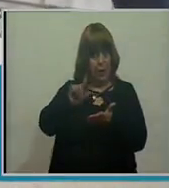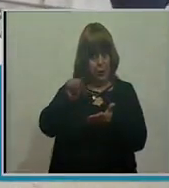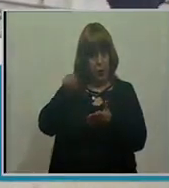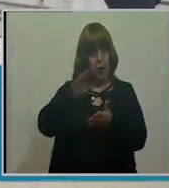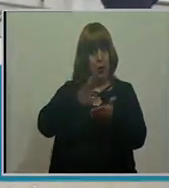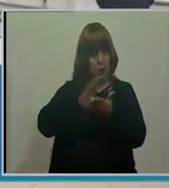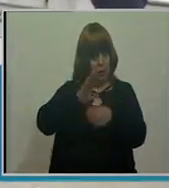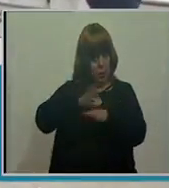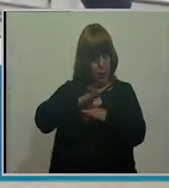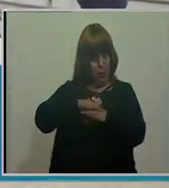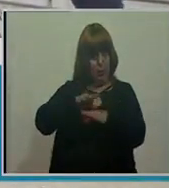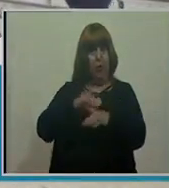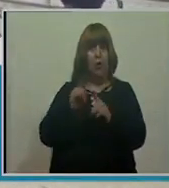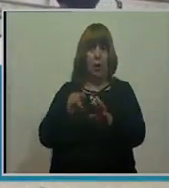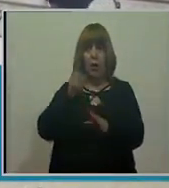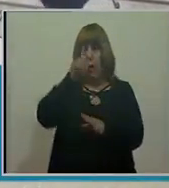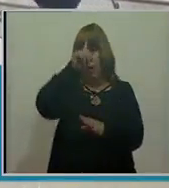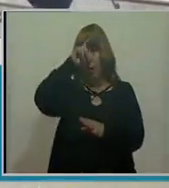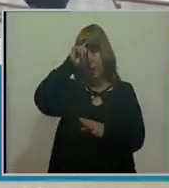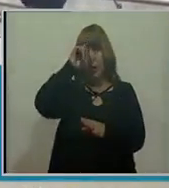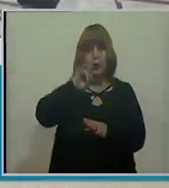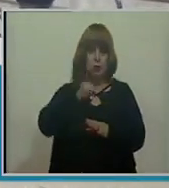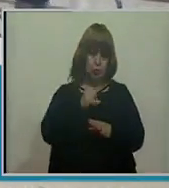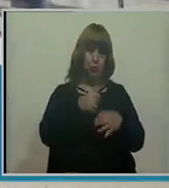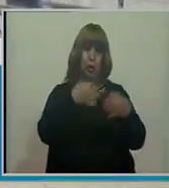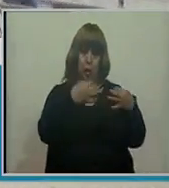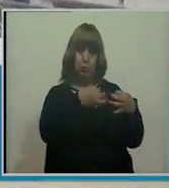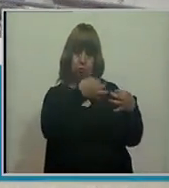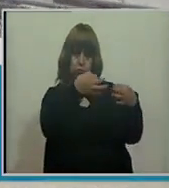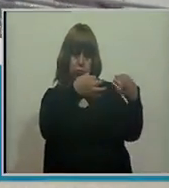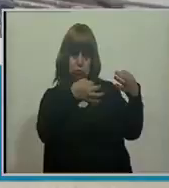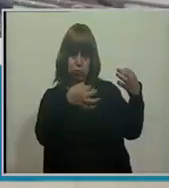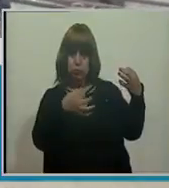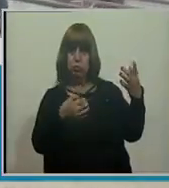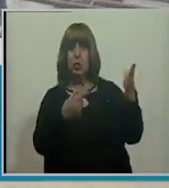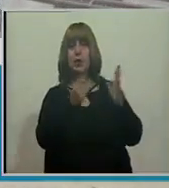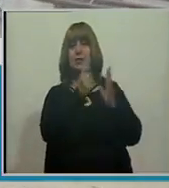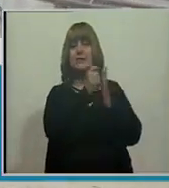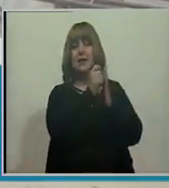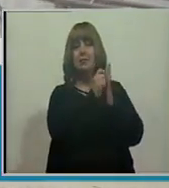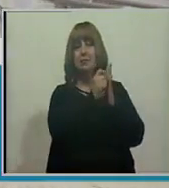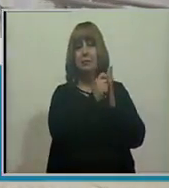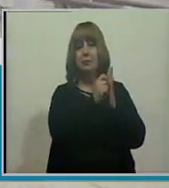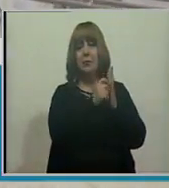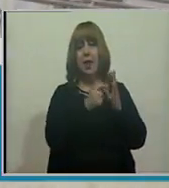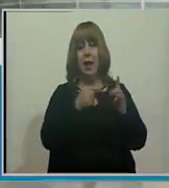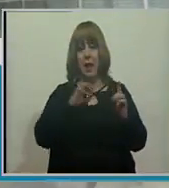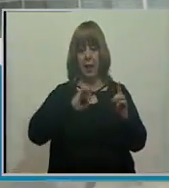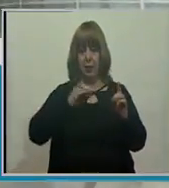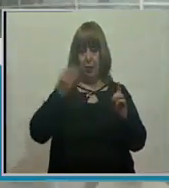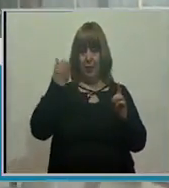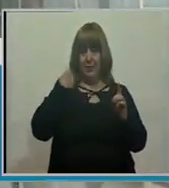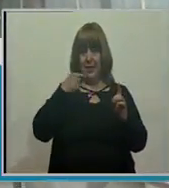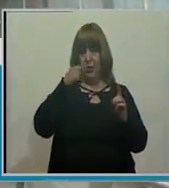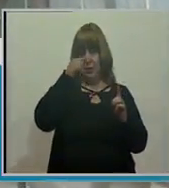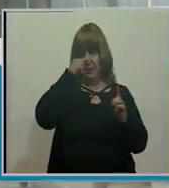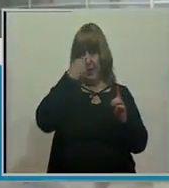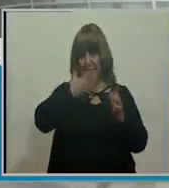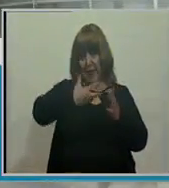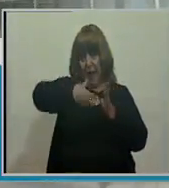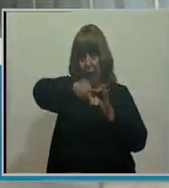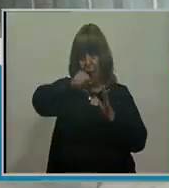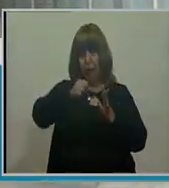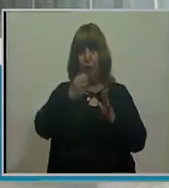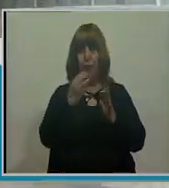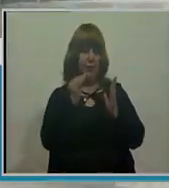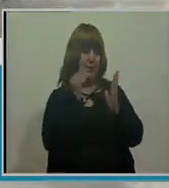en los hospitales sí existen guías técnicas para llevar. El año pasado se realizaron 7 abortos en la provincia de Mendoza porque estaban dentro